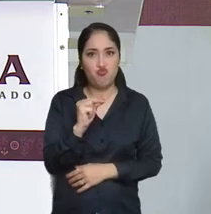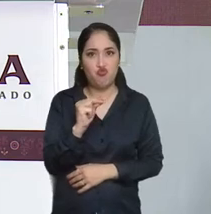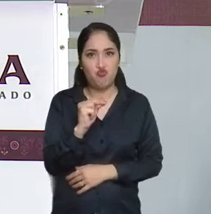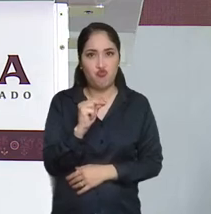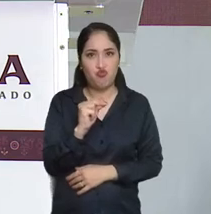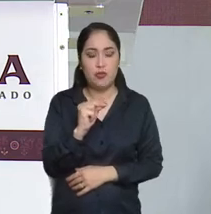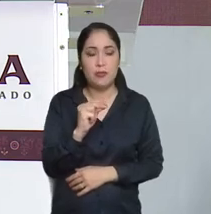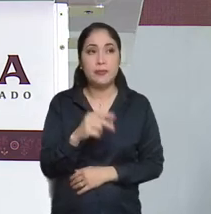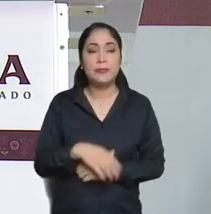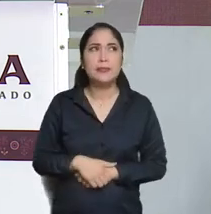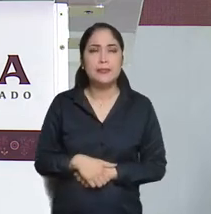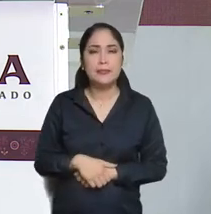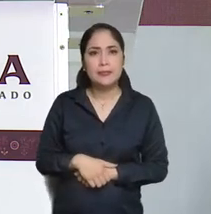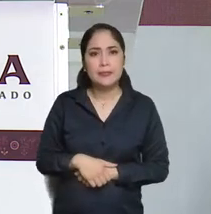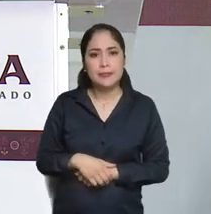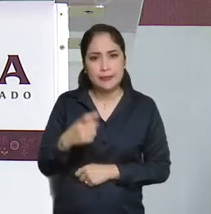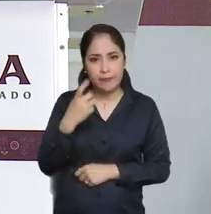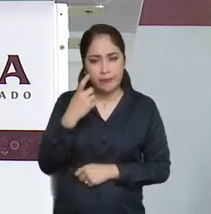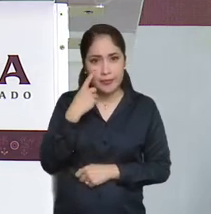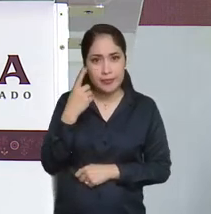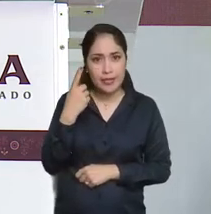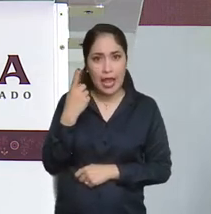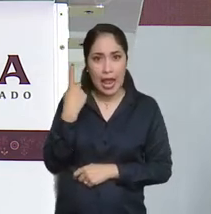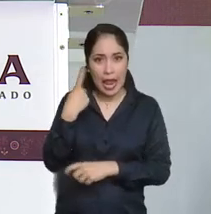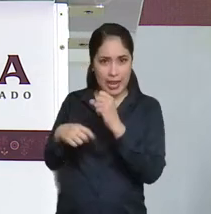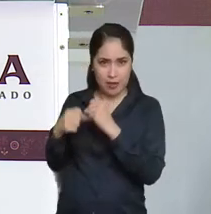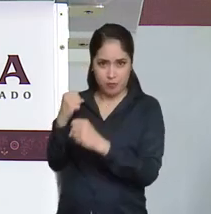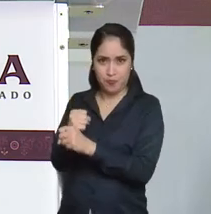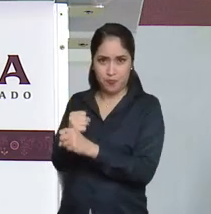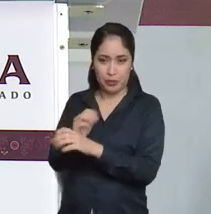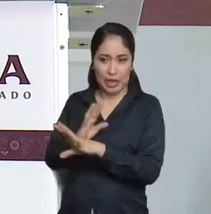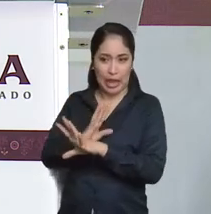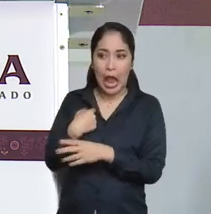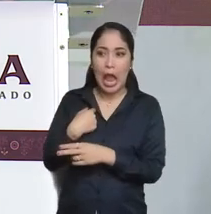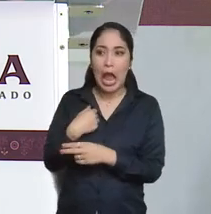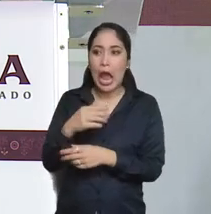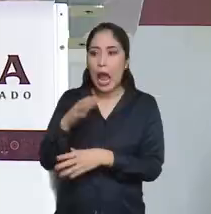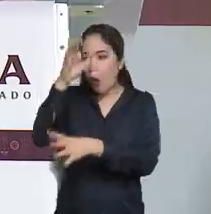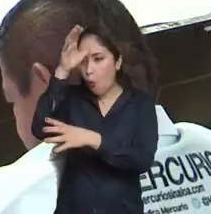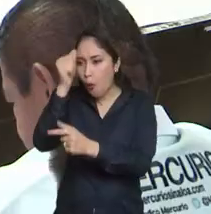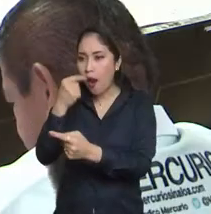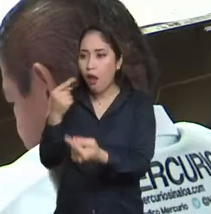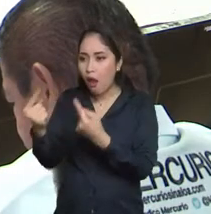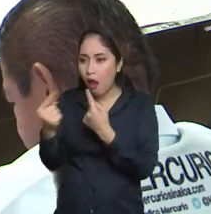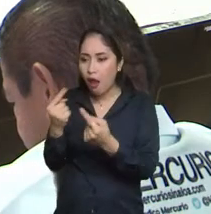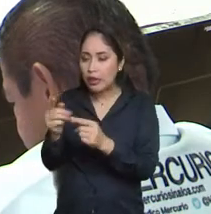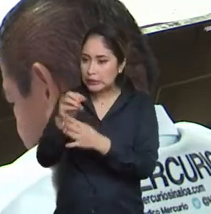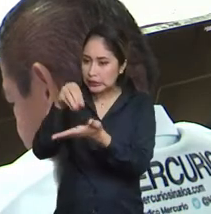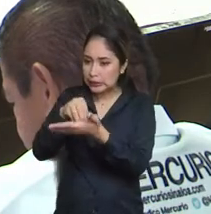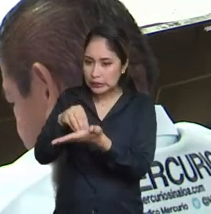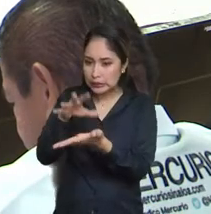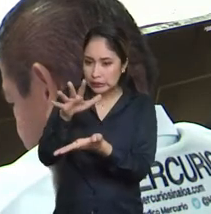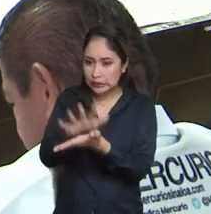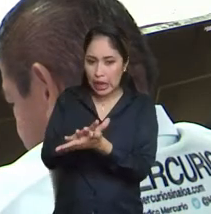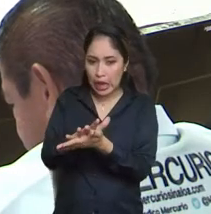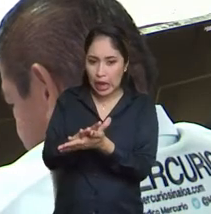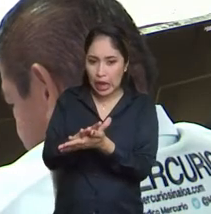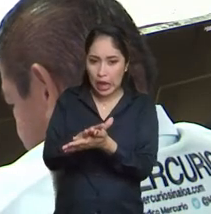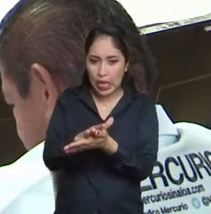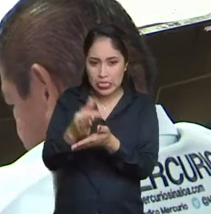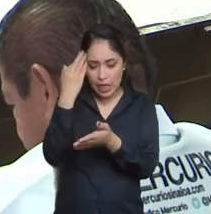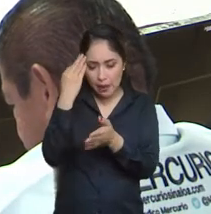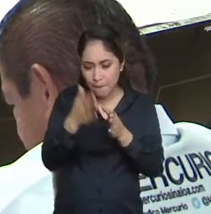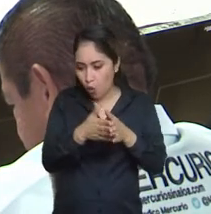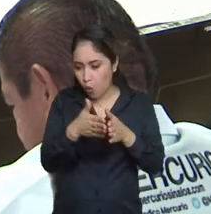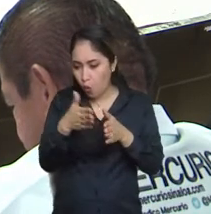pasado, a partir de un acuerdo que usted instruyó con ellos, se logró mantener el precio hasta diciembre, que fue justamente el